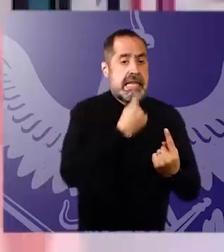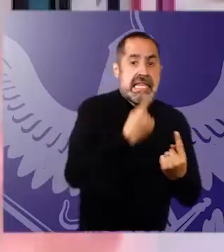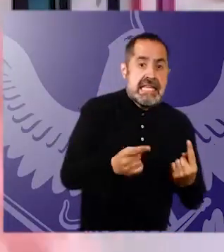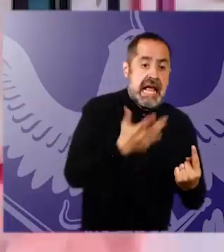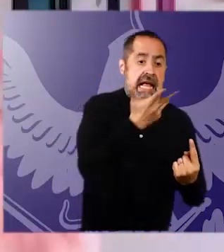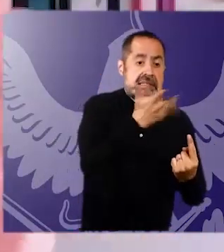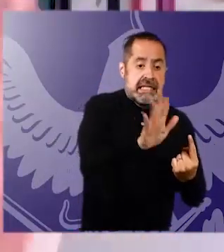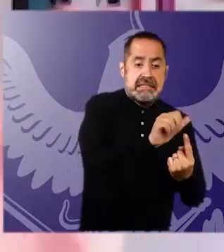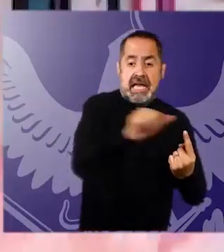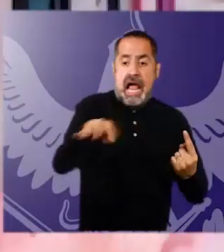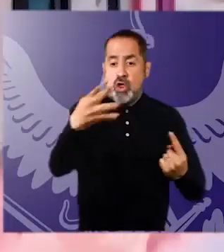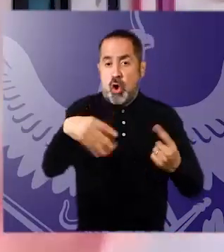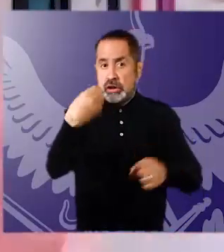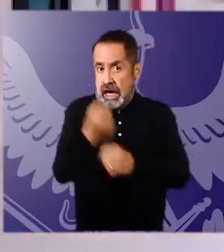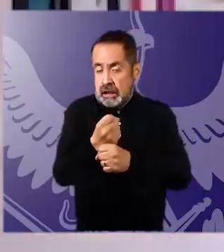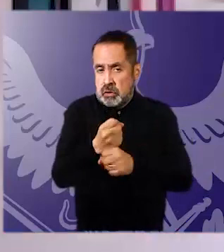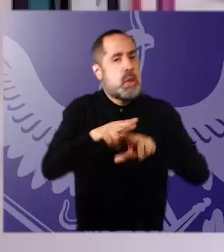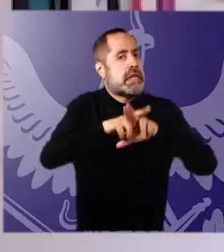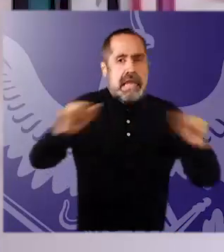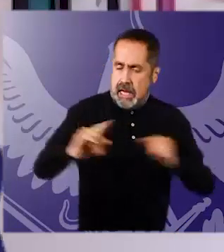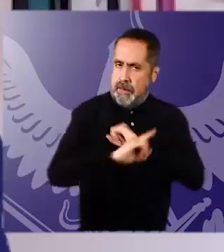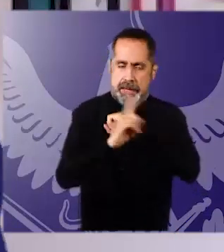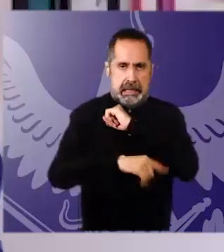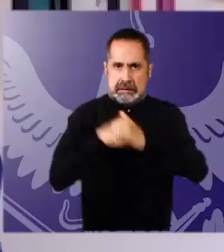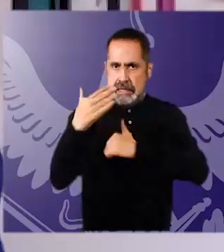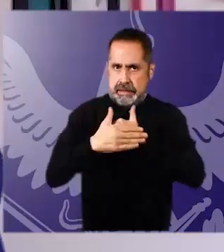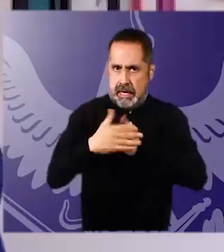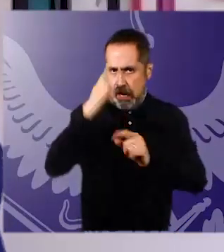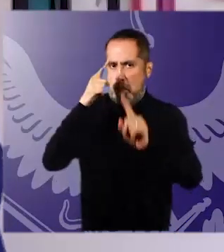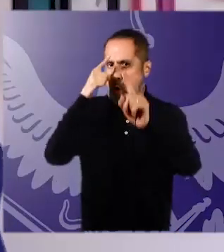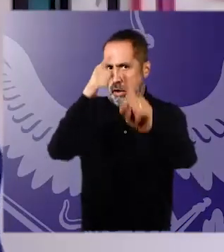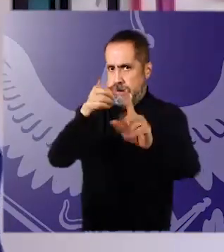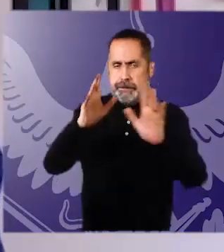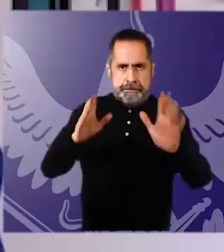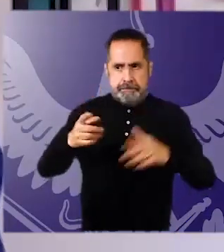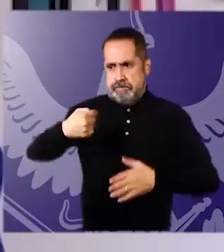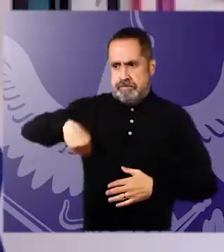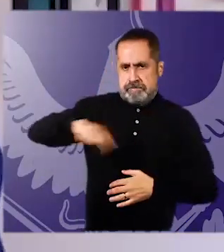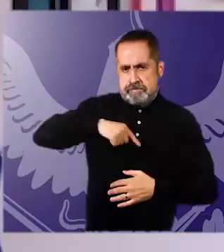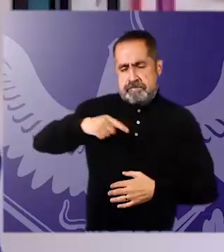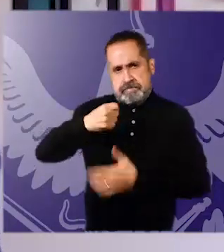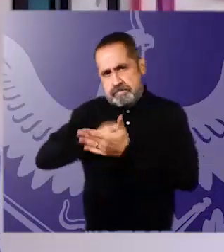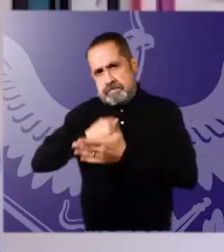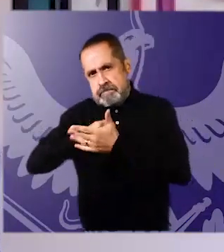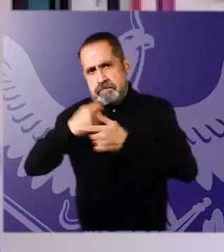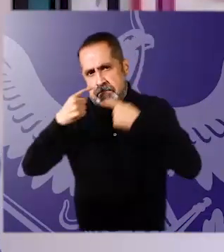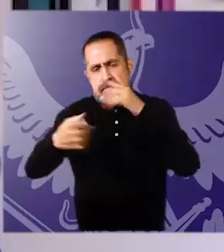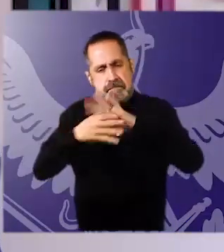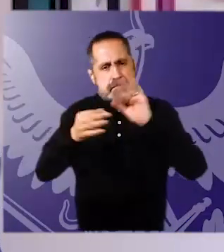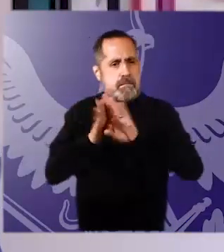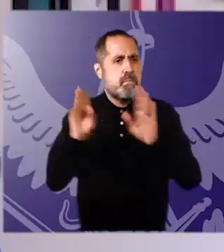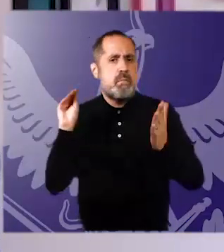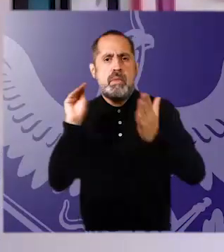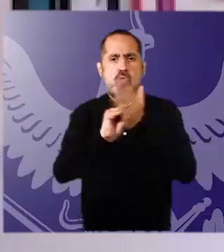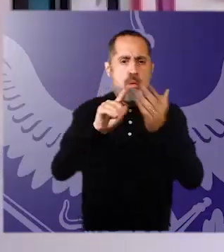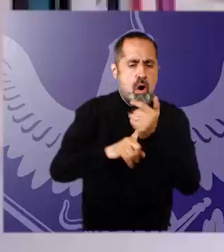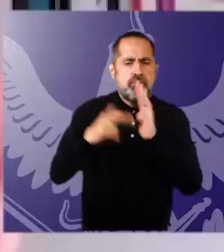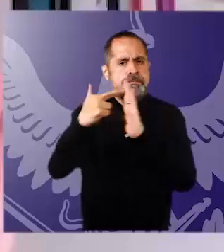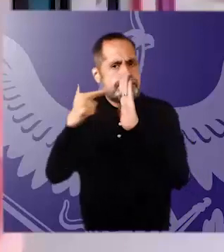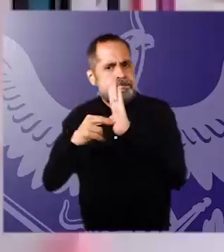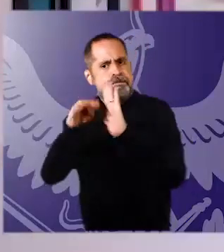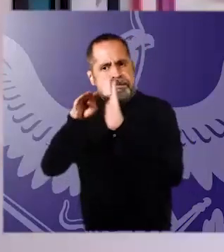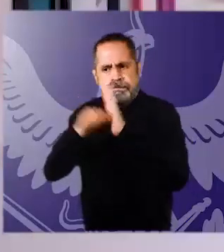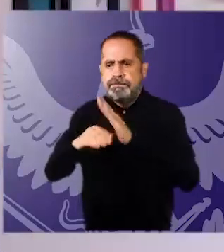el embarazo en niñas entre 10 y 14 años. La NAPA ha promovido en este sentido